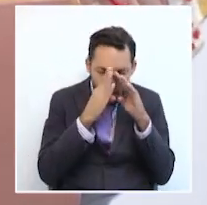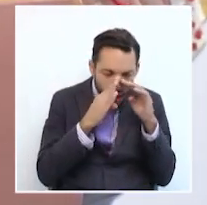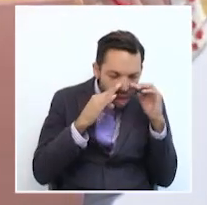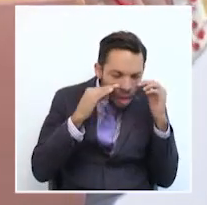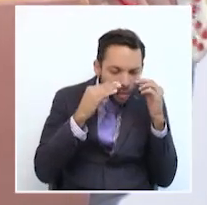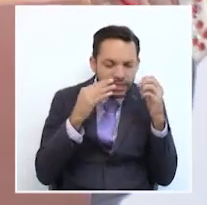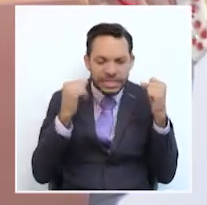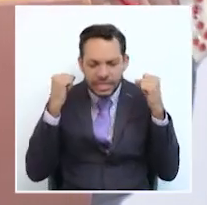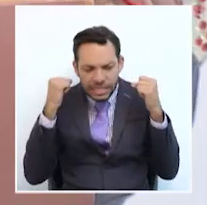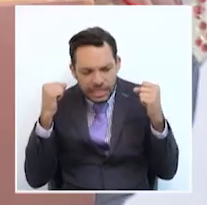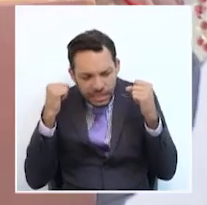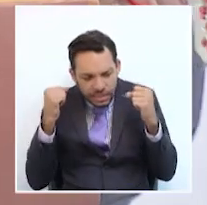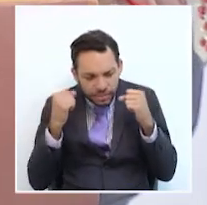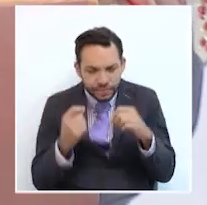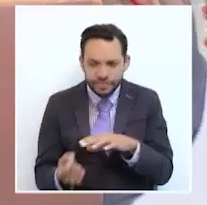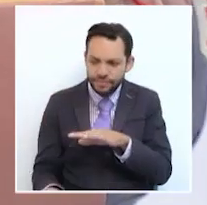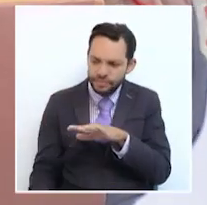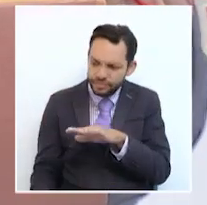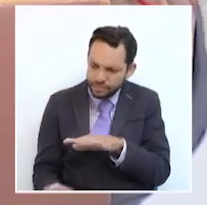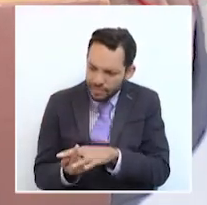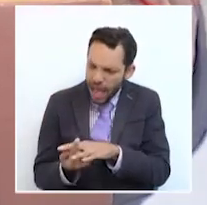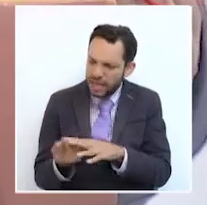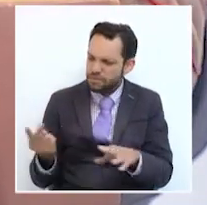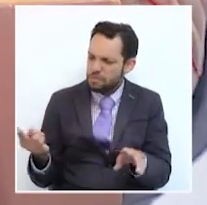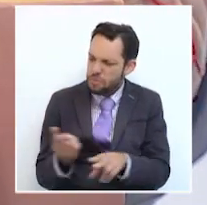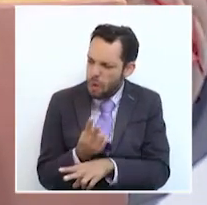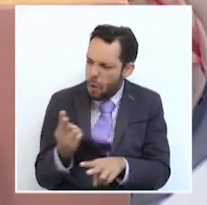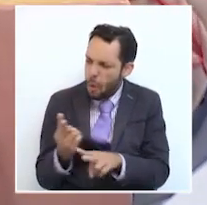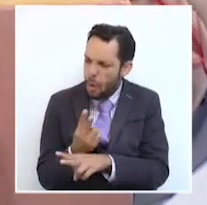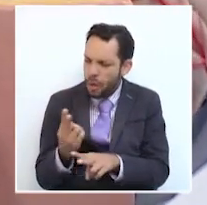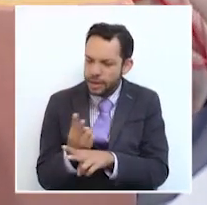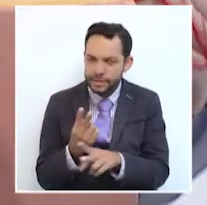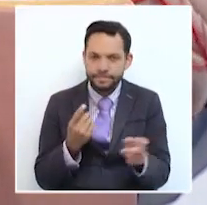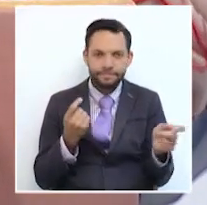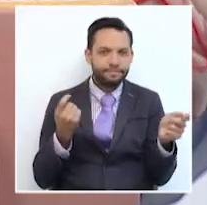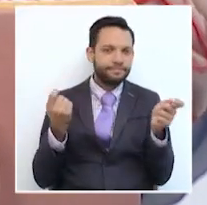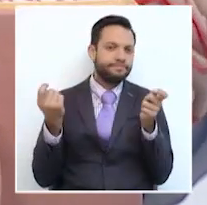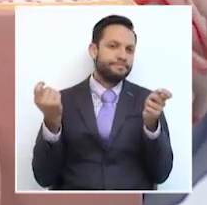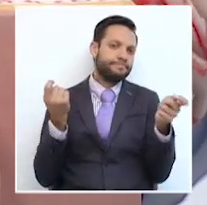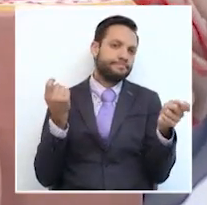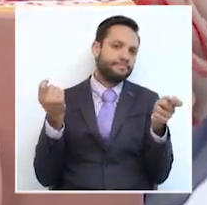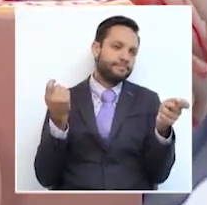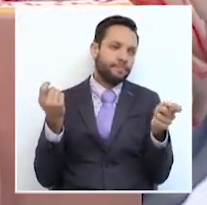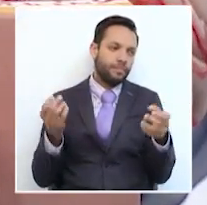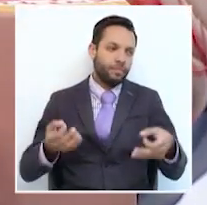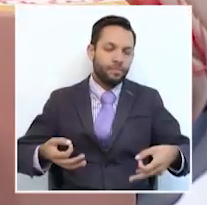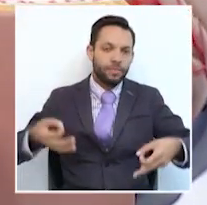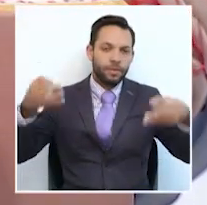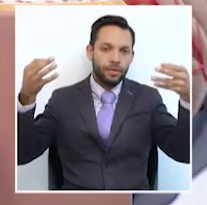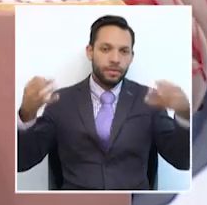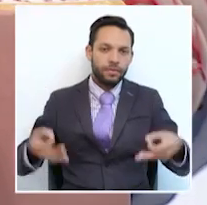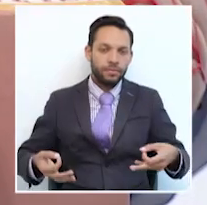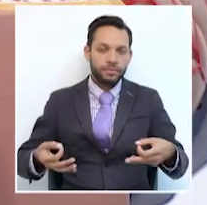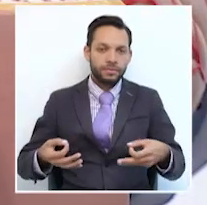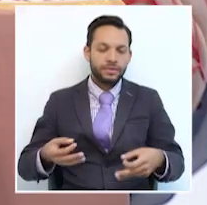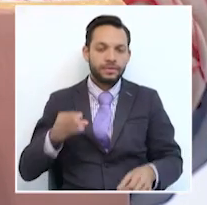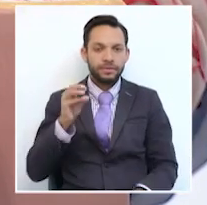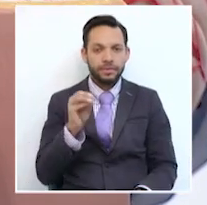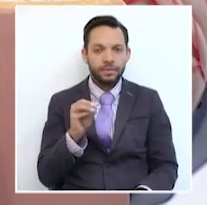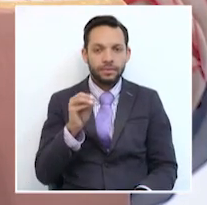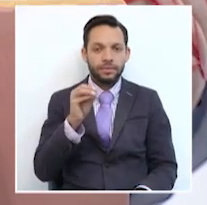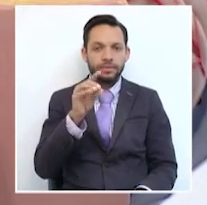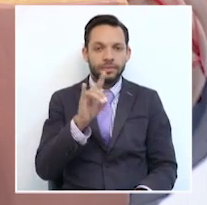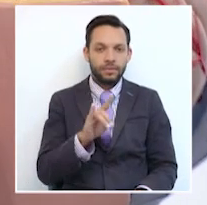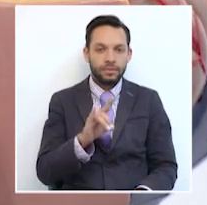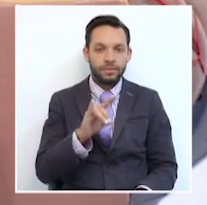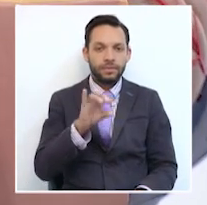ansiedad y tiene una cantidad manifestaciones que hacemos nosotros en estos casos le colocamos al paciente terapia de que la ciudad a momentos